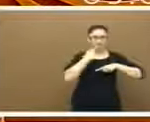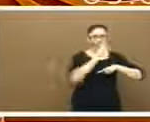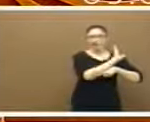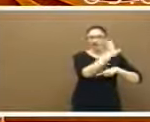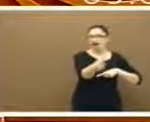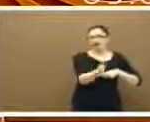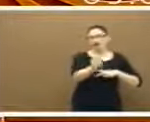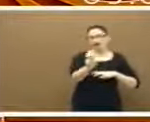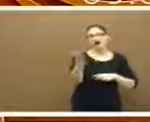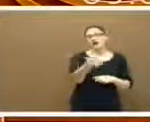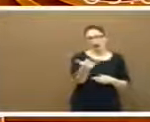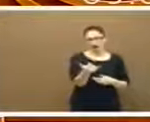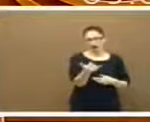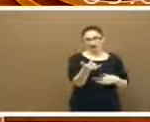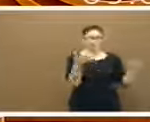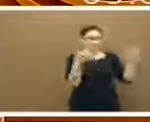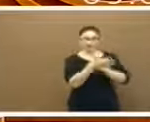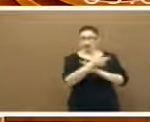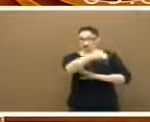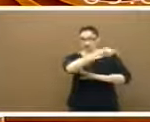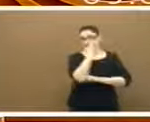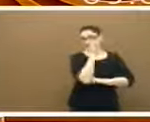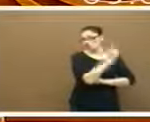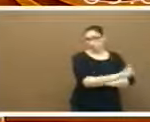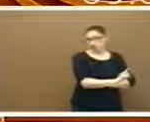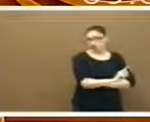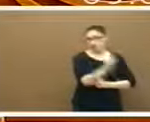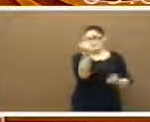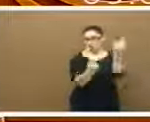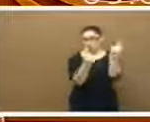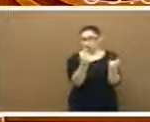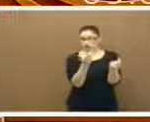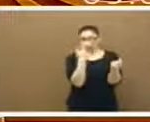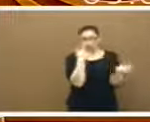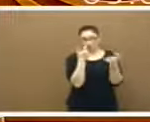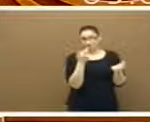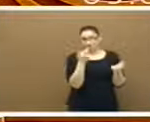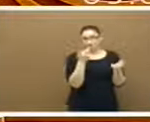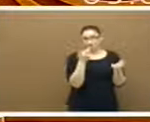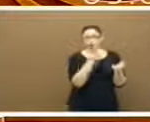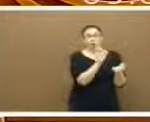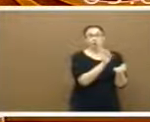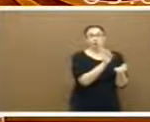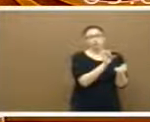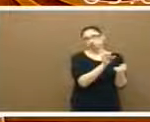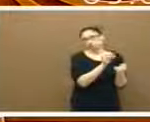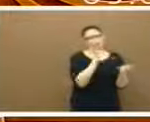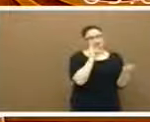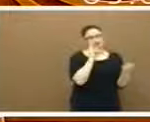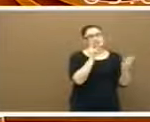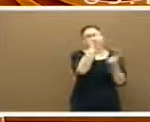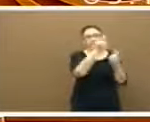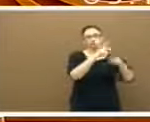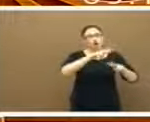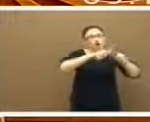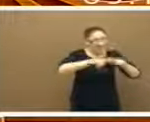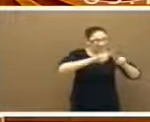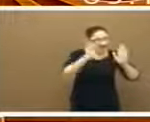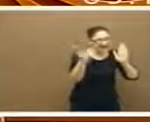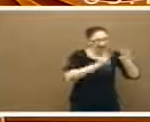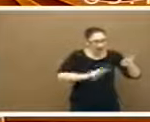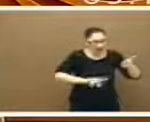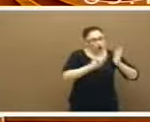demuestran un desconocimiento absoluto en cuanto al presupuesto o, al menos, una falta de lectura íntegra del mismo y de las